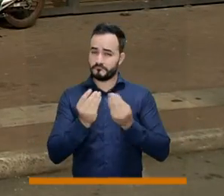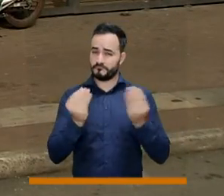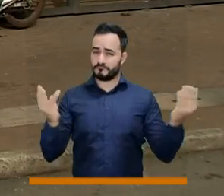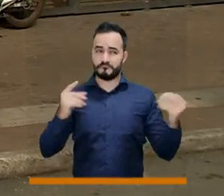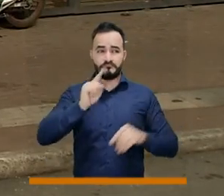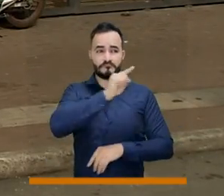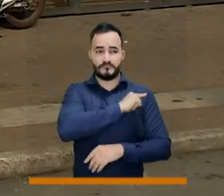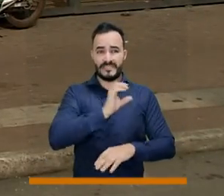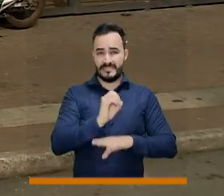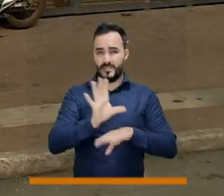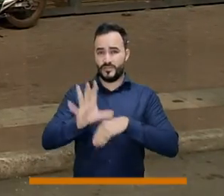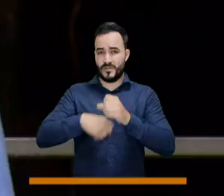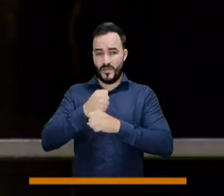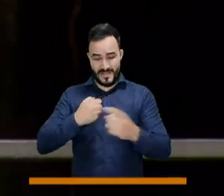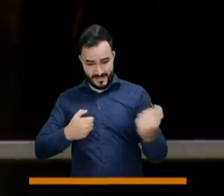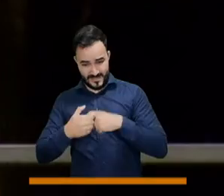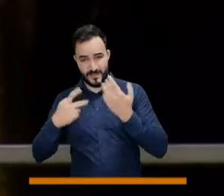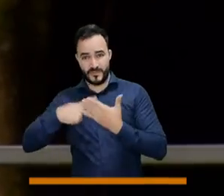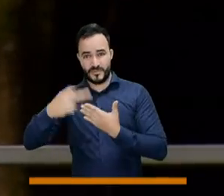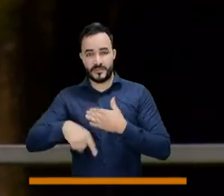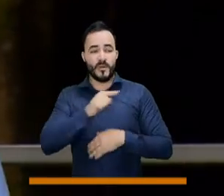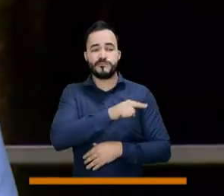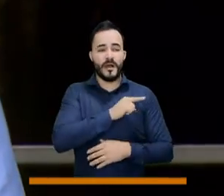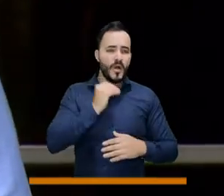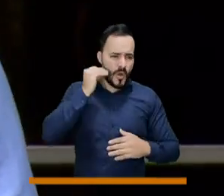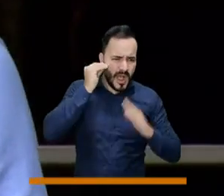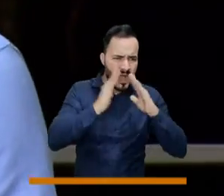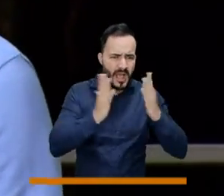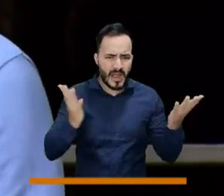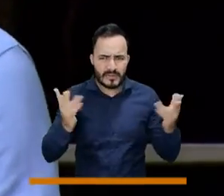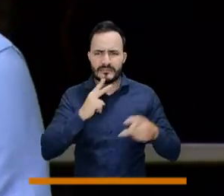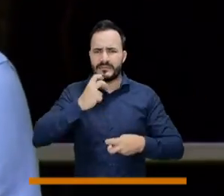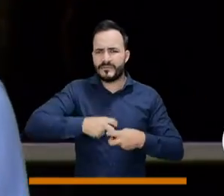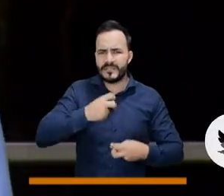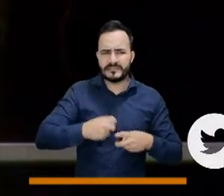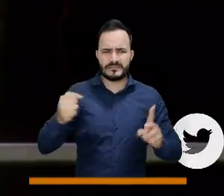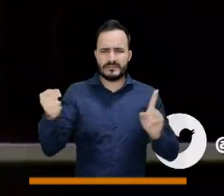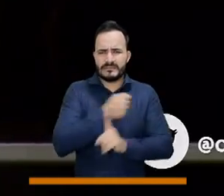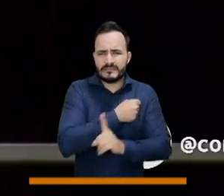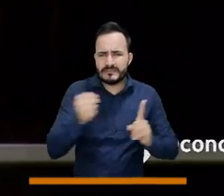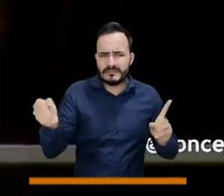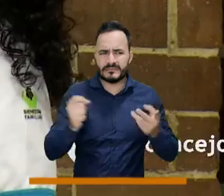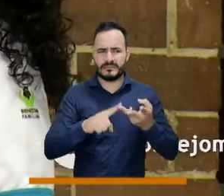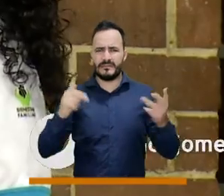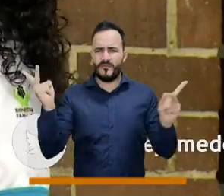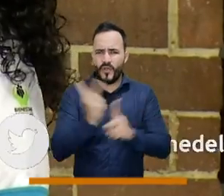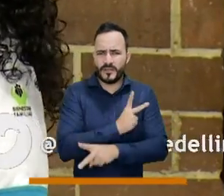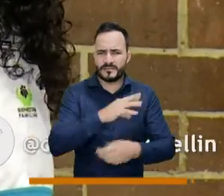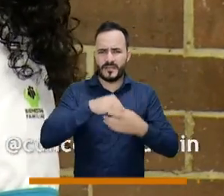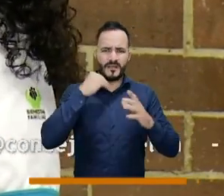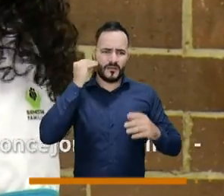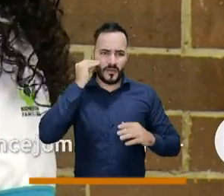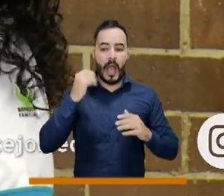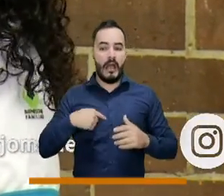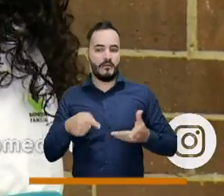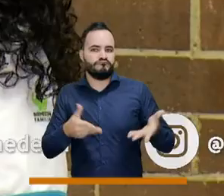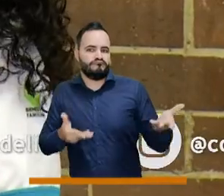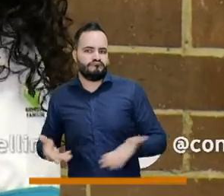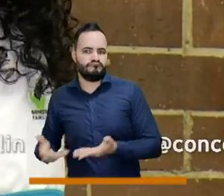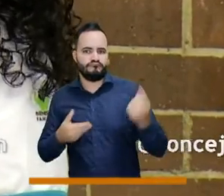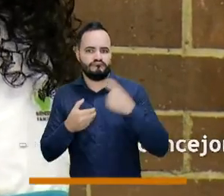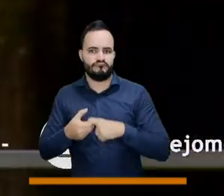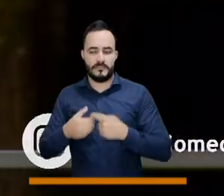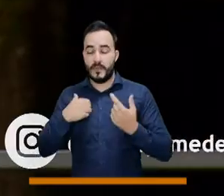los niños del programa de Buen Comienzo son niños que vienen de familias con un entorno difícil, complicado, donde ha habido violencia intrafamiliar, maltrato, donde ha